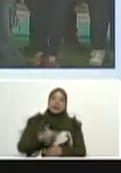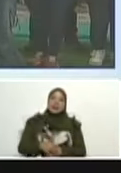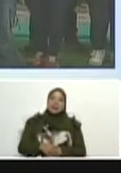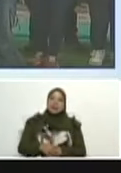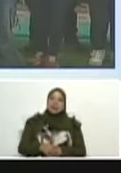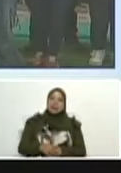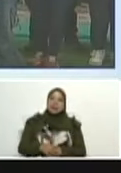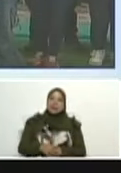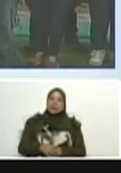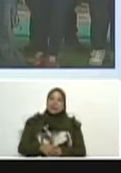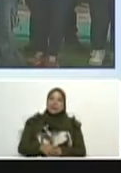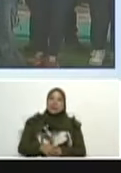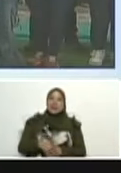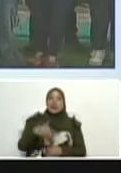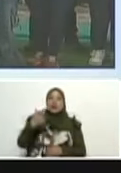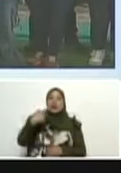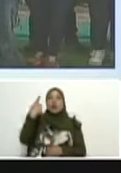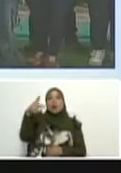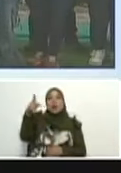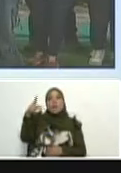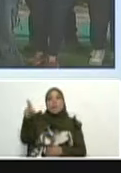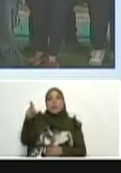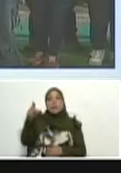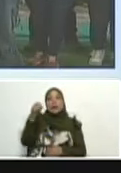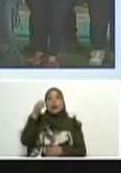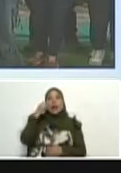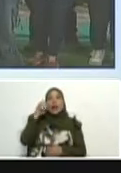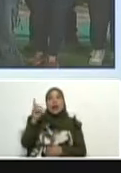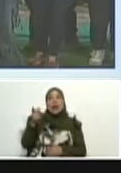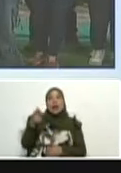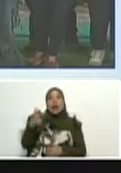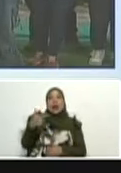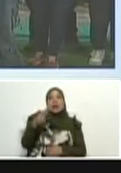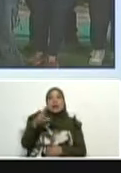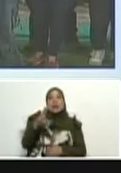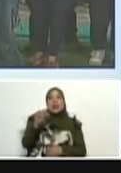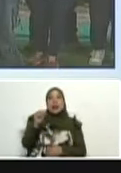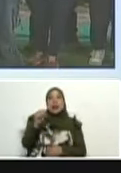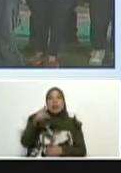Allá en la parroquia Yaguaraparo,